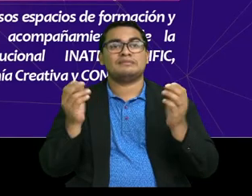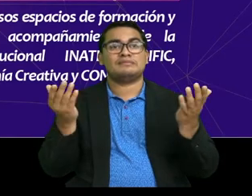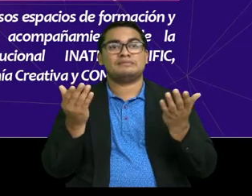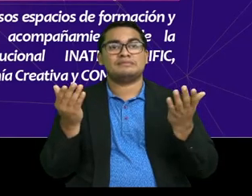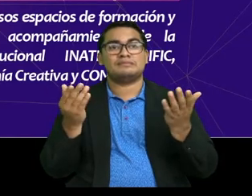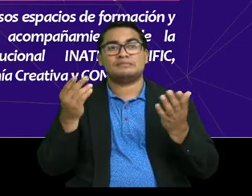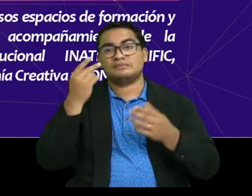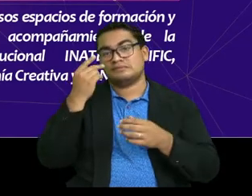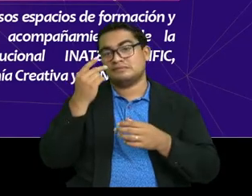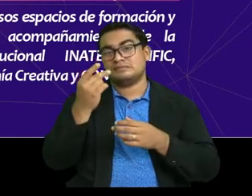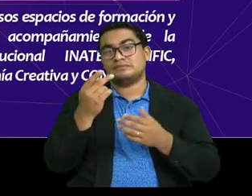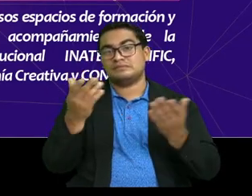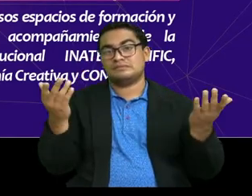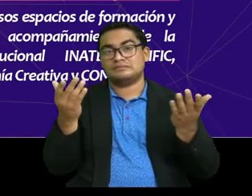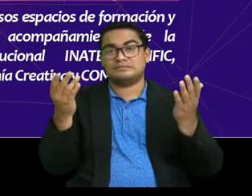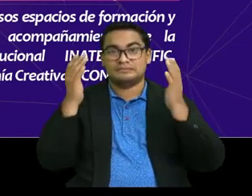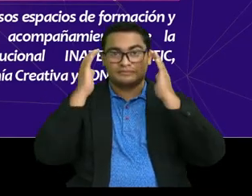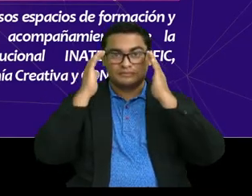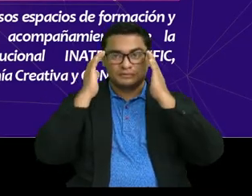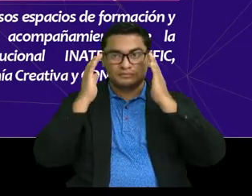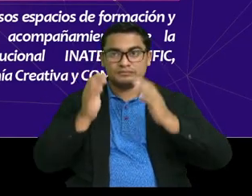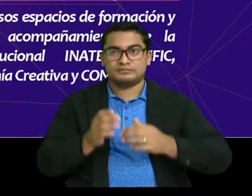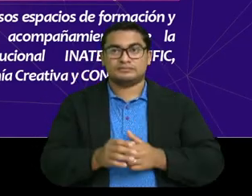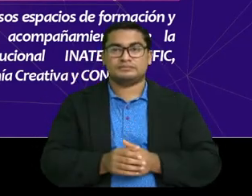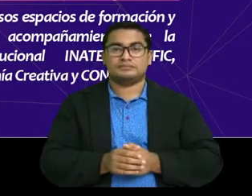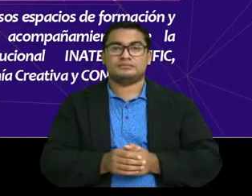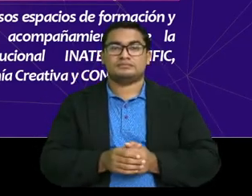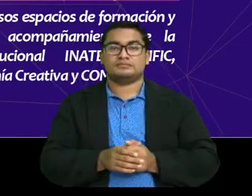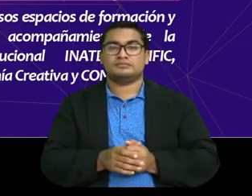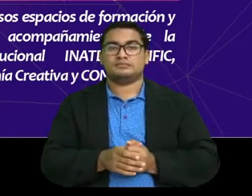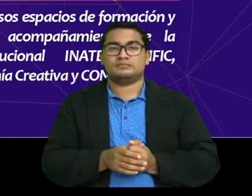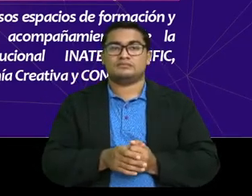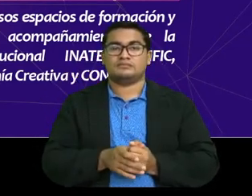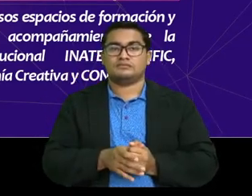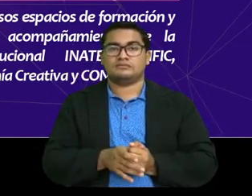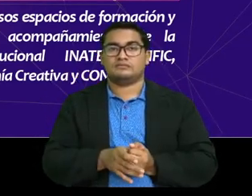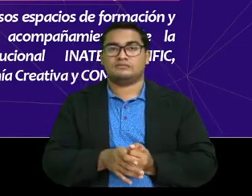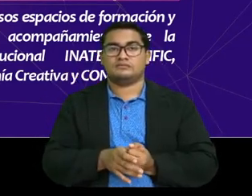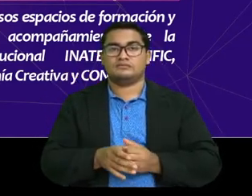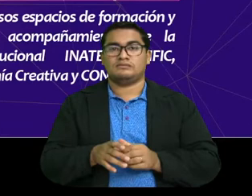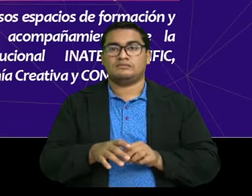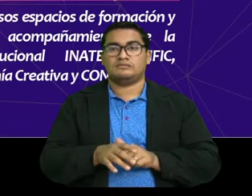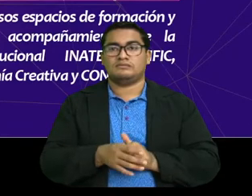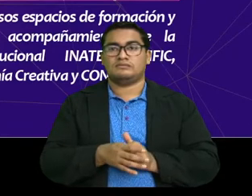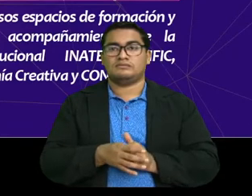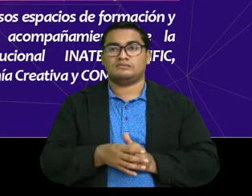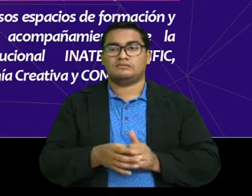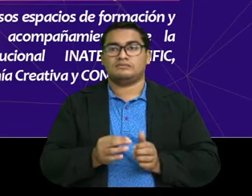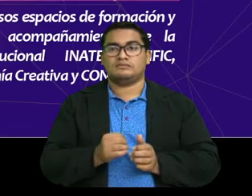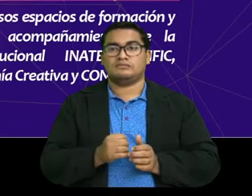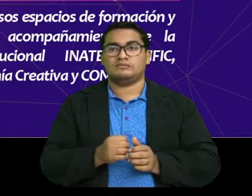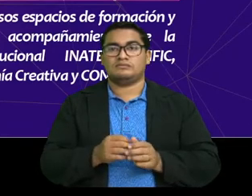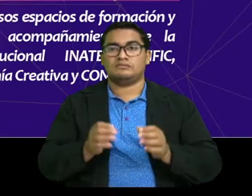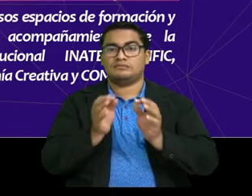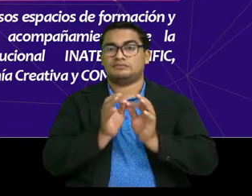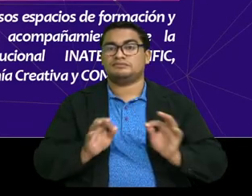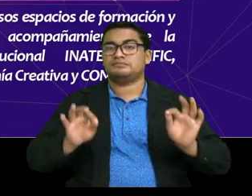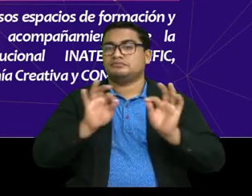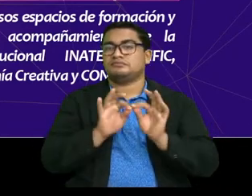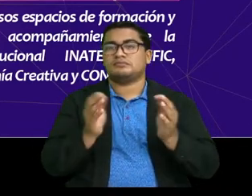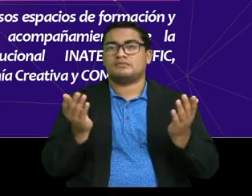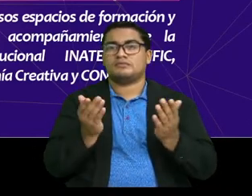obvio con la pregunta, ¿no?, le hago este cuestionamiento. ¿Cuál es la importancia de Expo Pyme en el quehacer nacional? Sí, esto